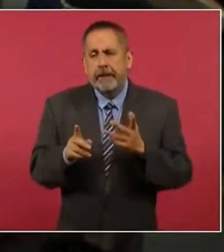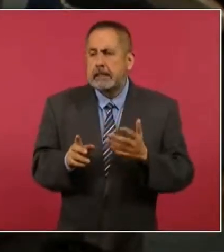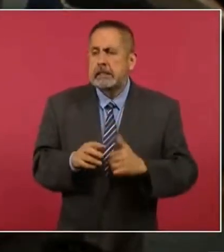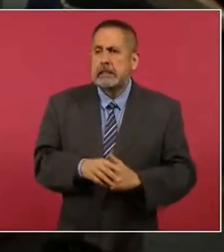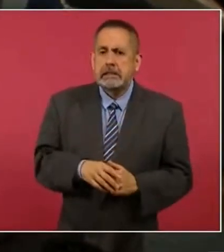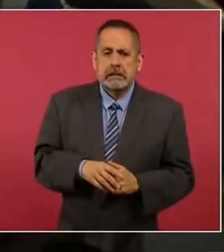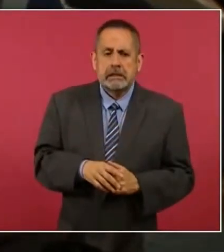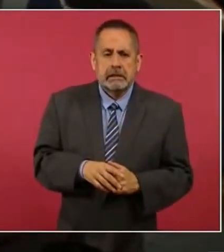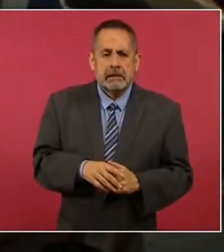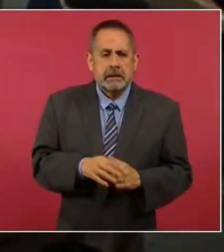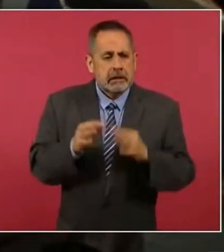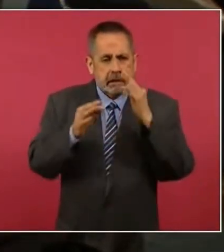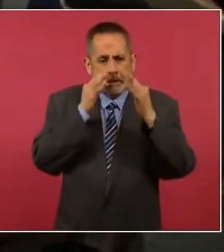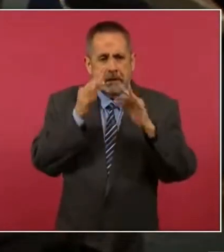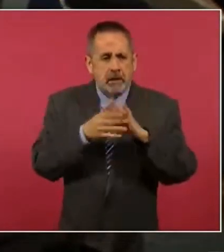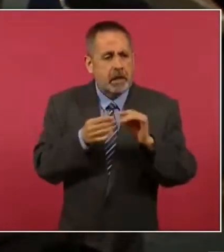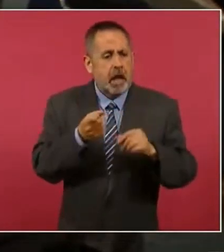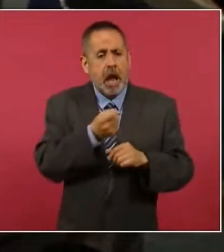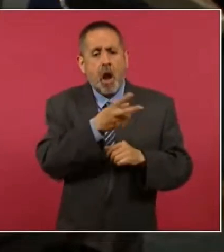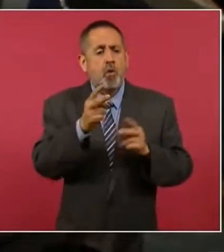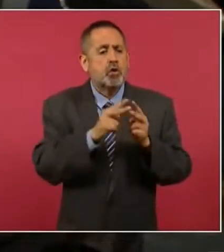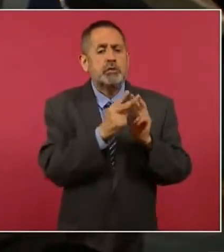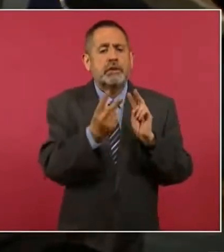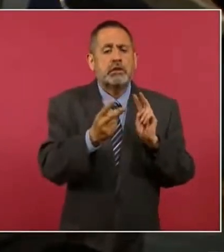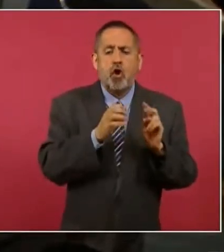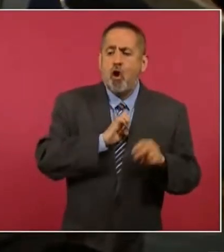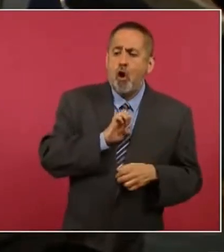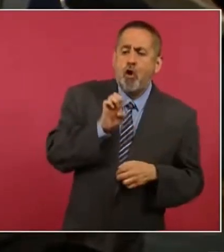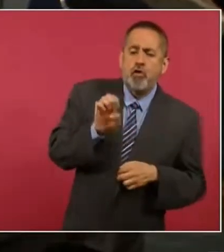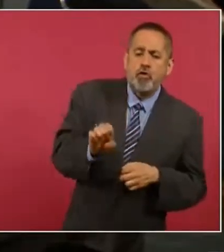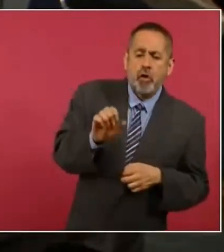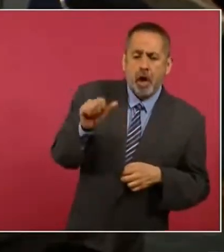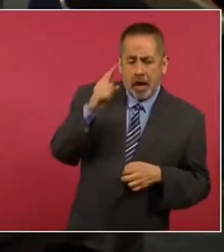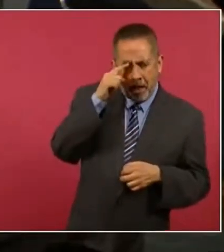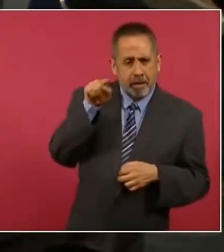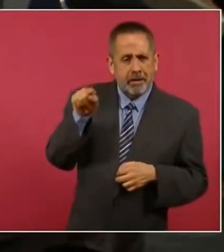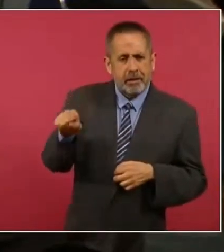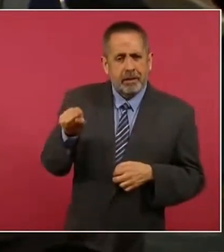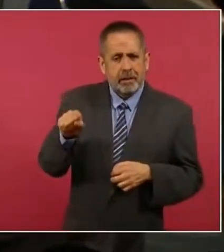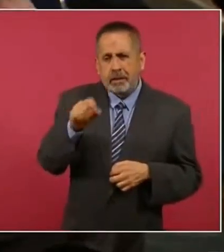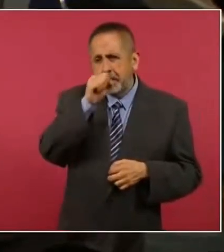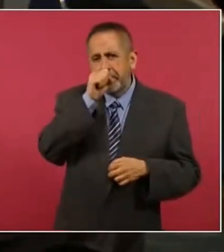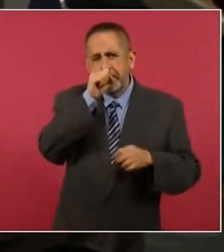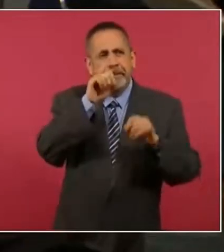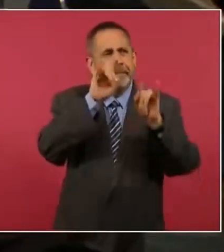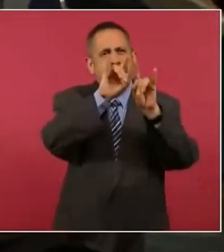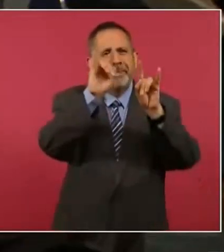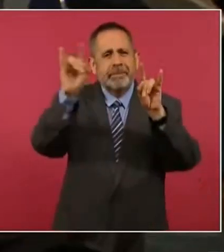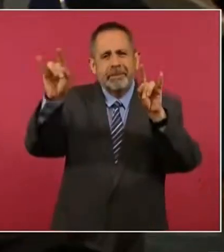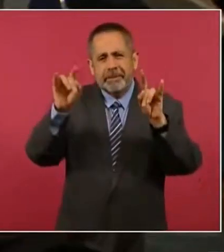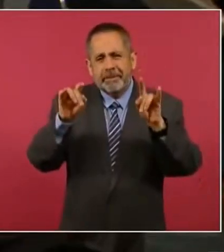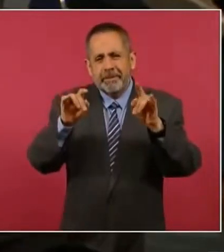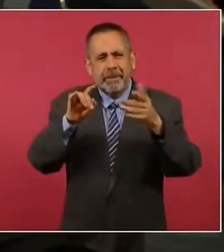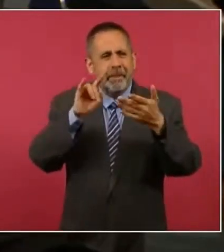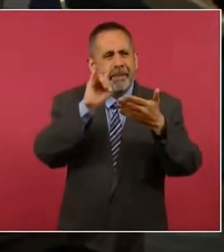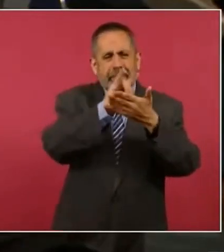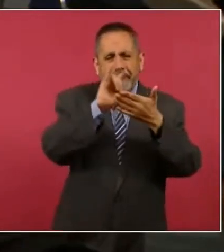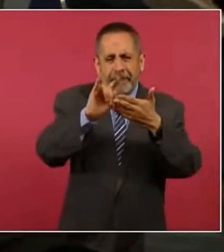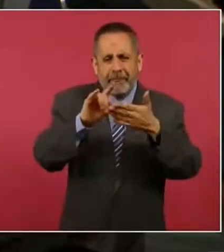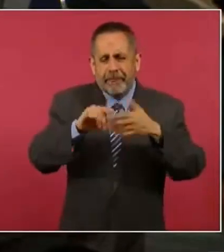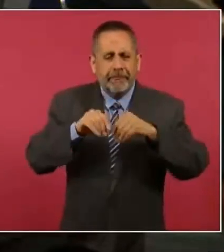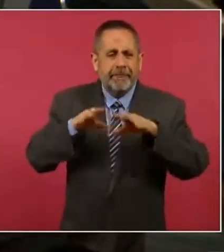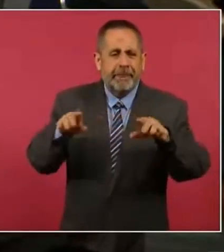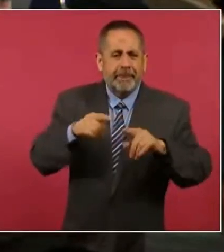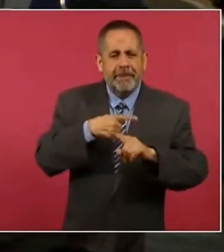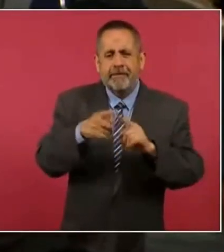campaña de odio de algunos vecinos originarios que empiezan a pegar algunos stickers, etiquetas, calcomanías